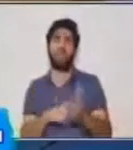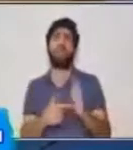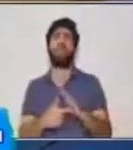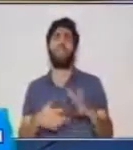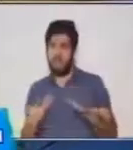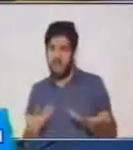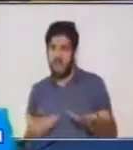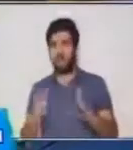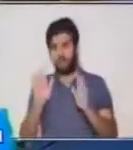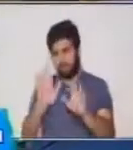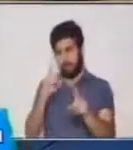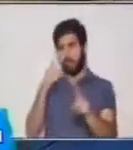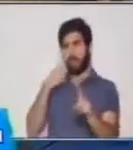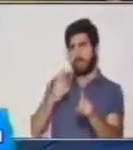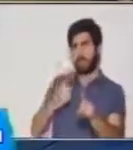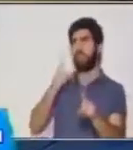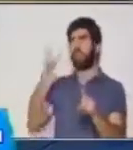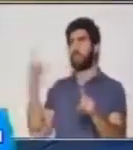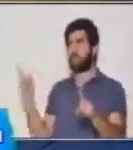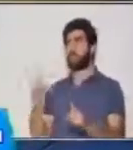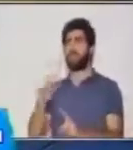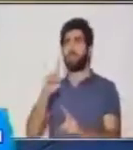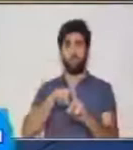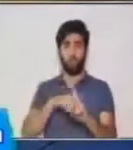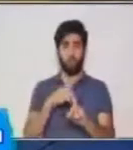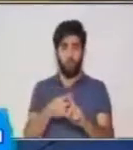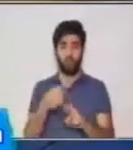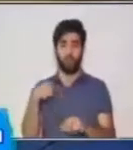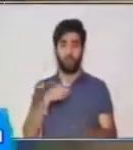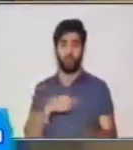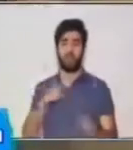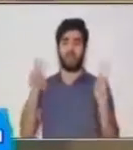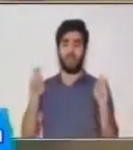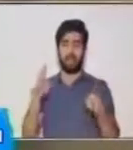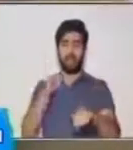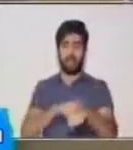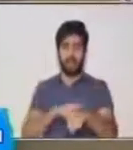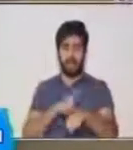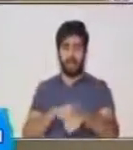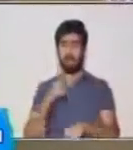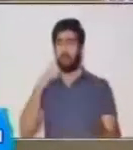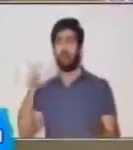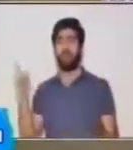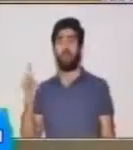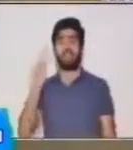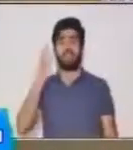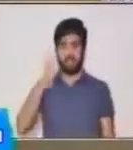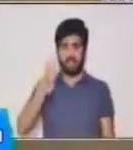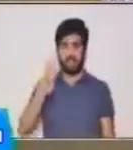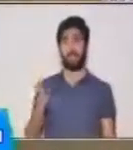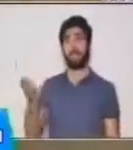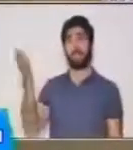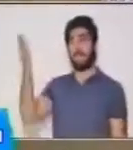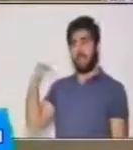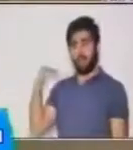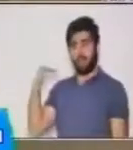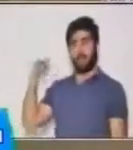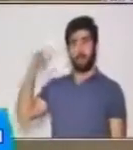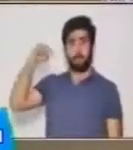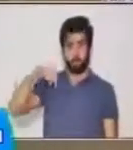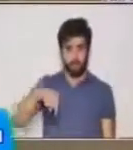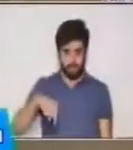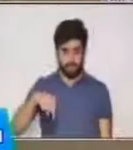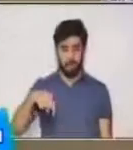acompáñame por este lado. Cuando hablamos de tiempo, tenemos tres. ¿Te recuerdas? Pasado, presente